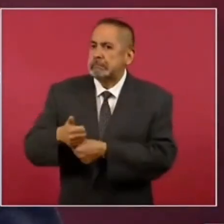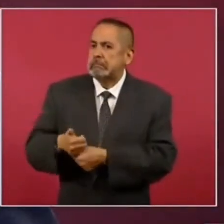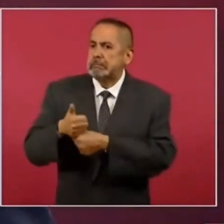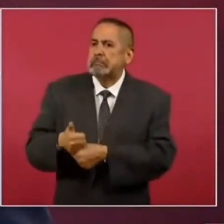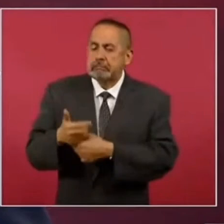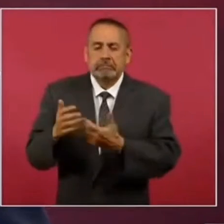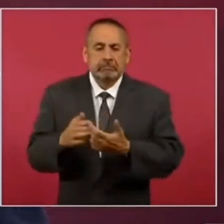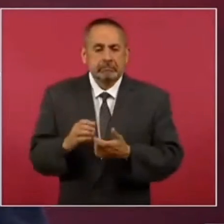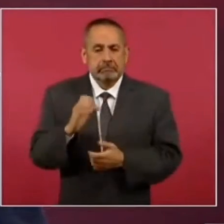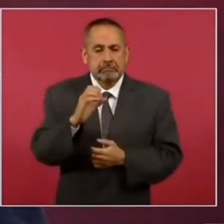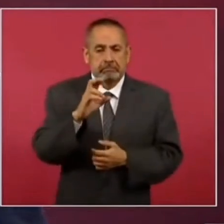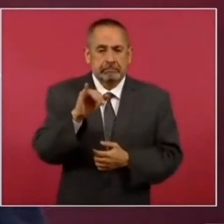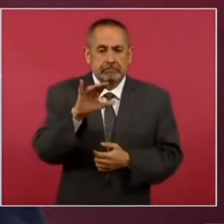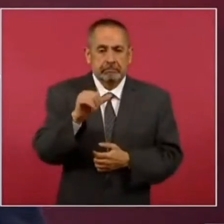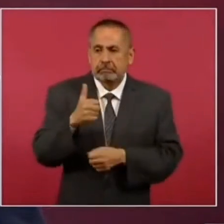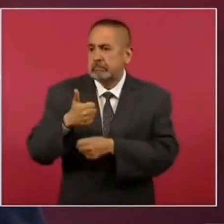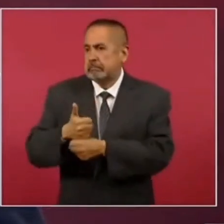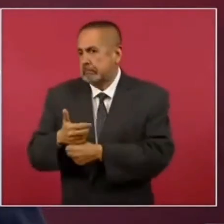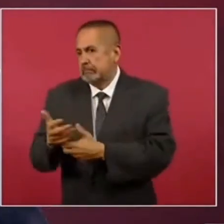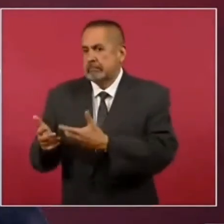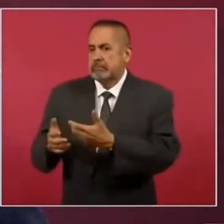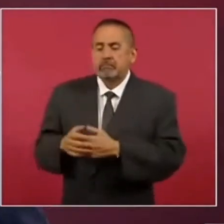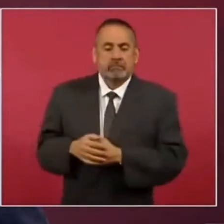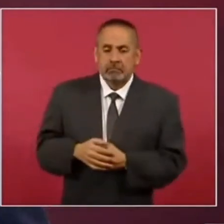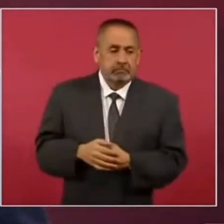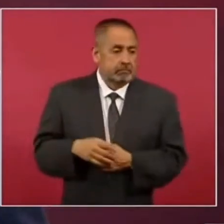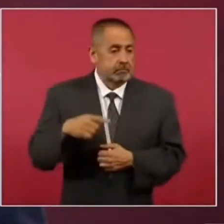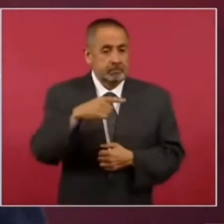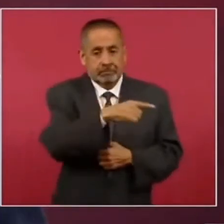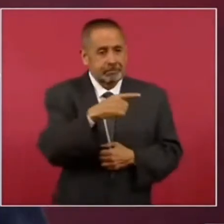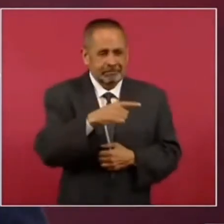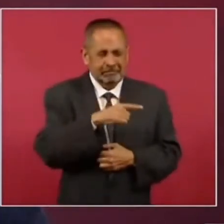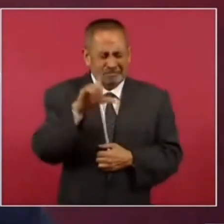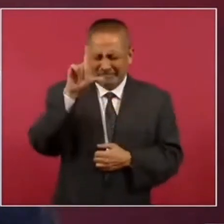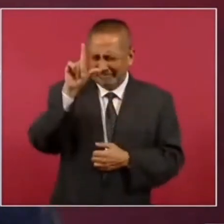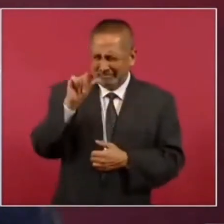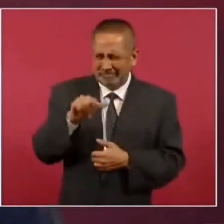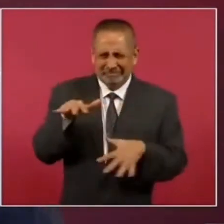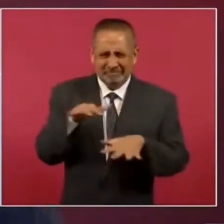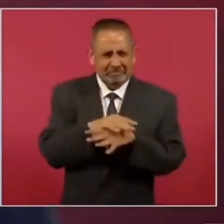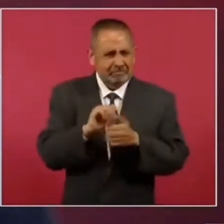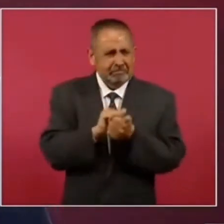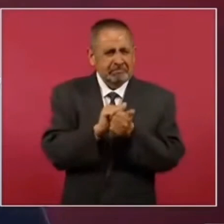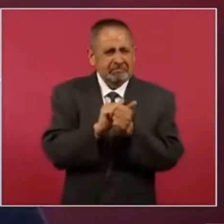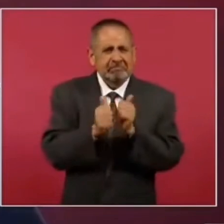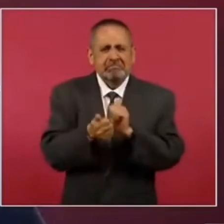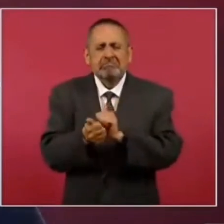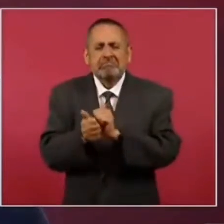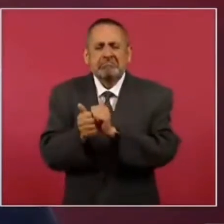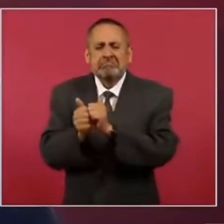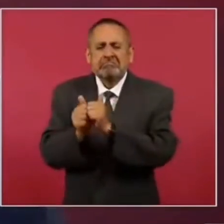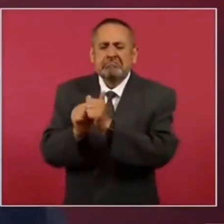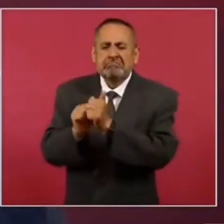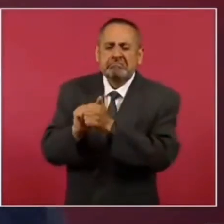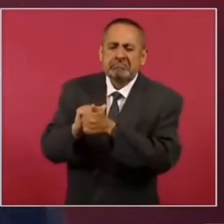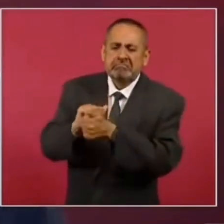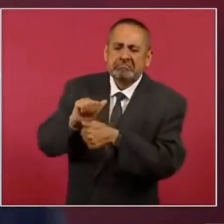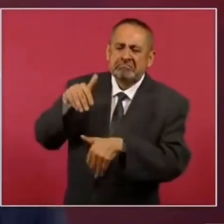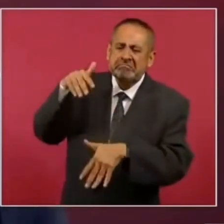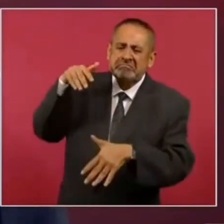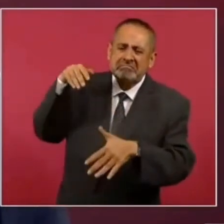no de una crisis, de un proceso de degradación progresiva, de una decadencia.